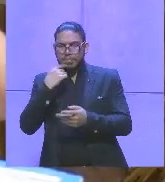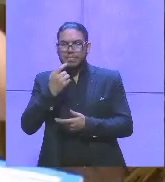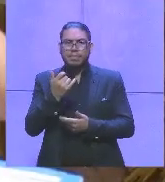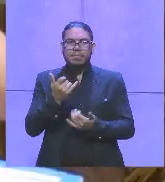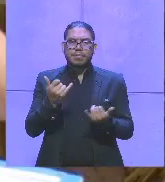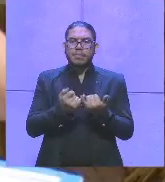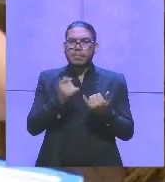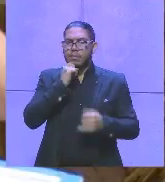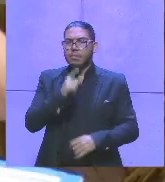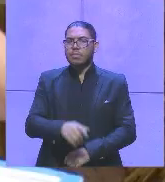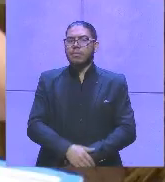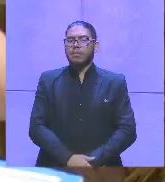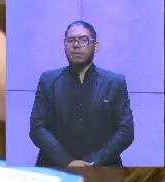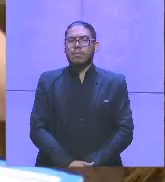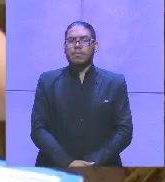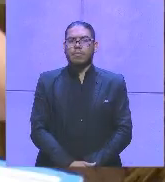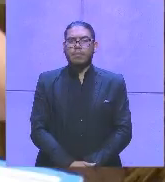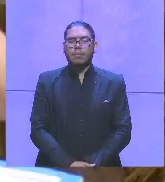tratar